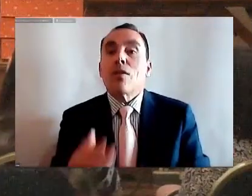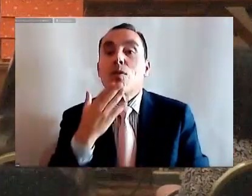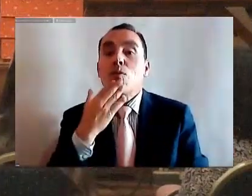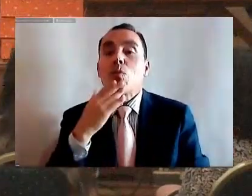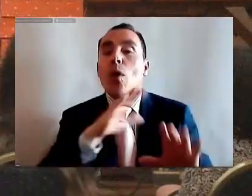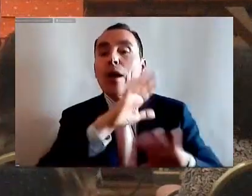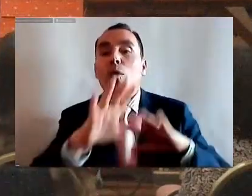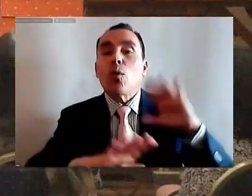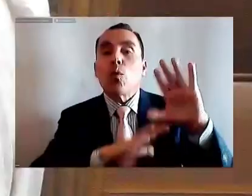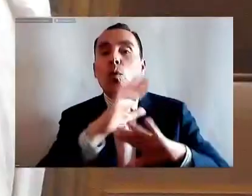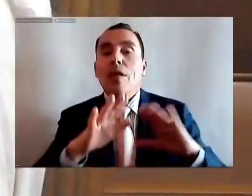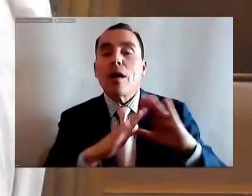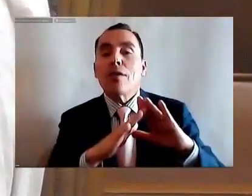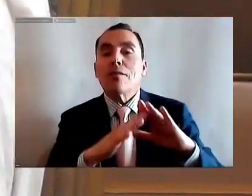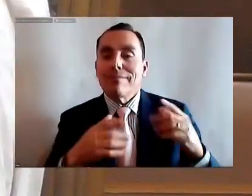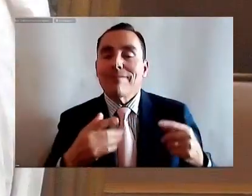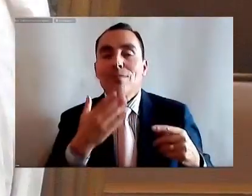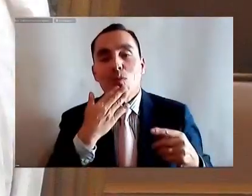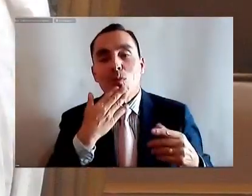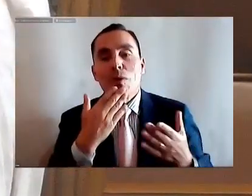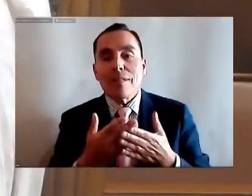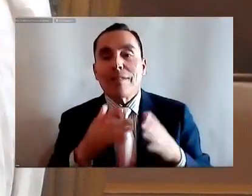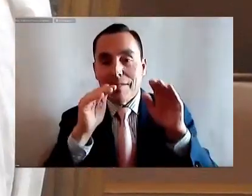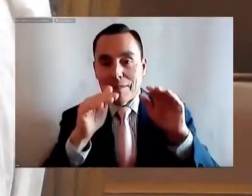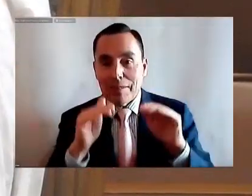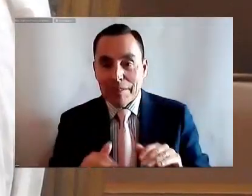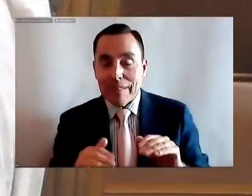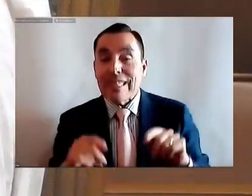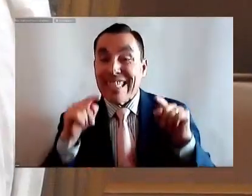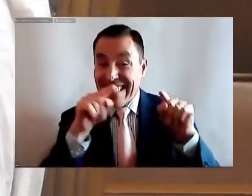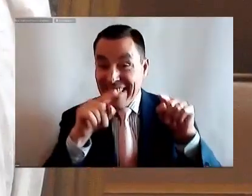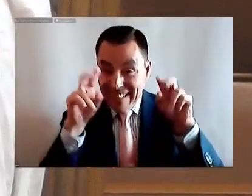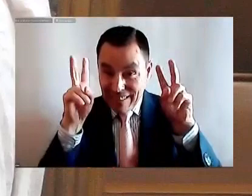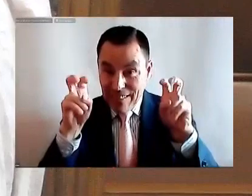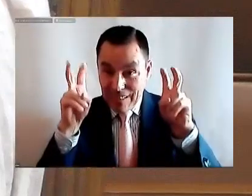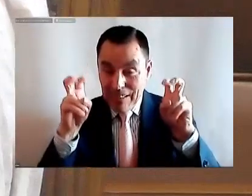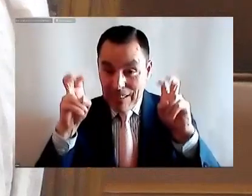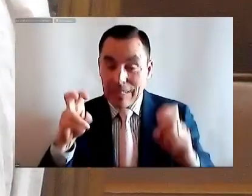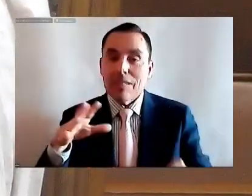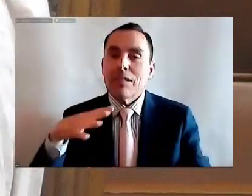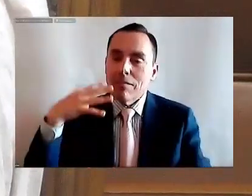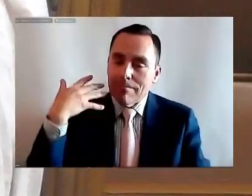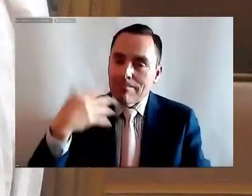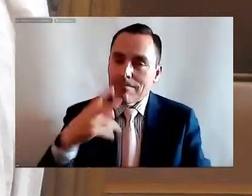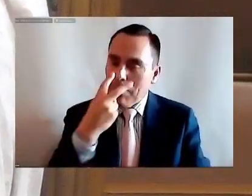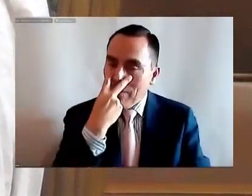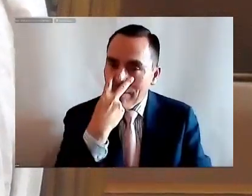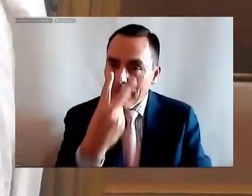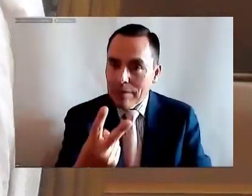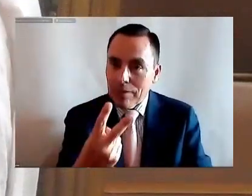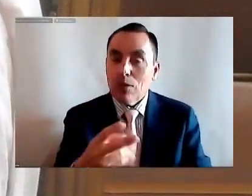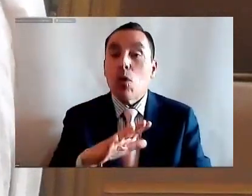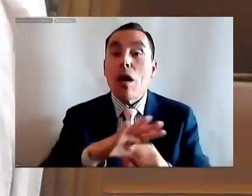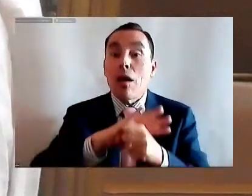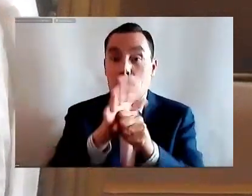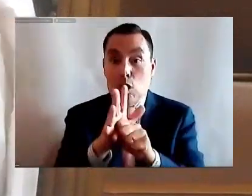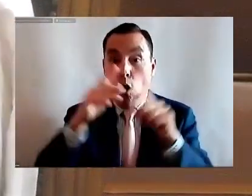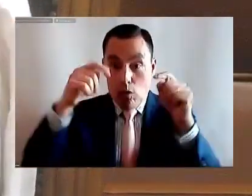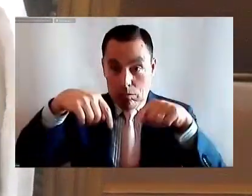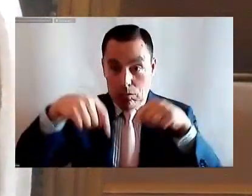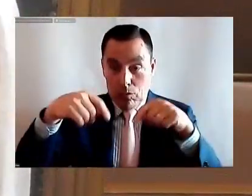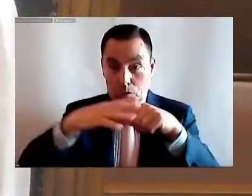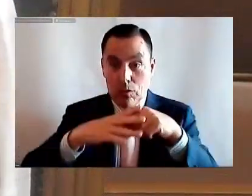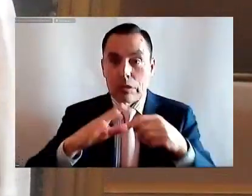Y esto, en realidad, lo que concierne a ese tema ha sido bastante visibilizado por la pandemia, o sea, la crisis de los